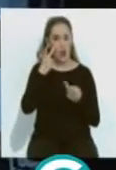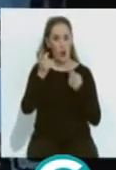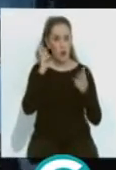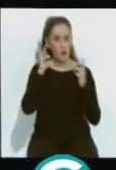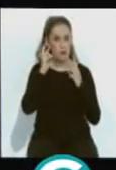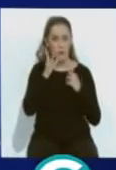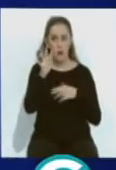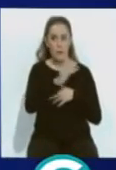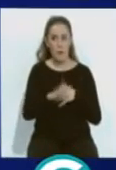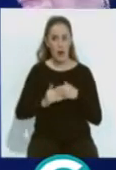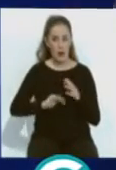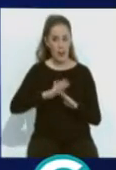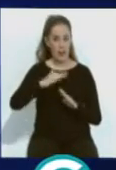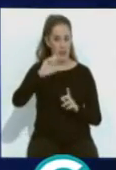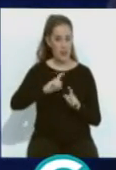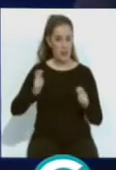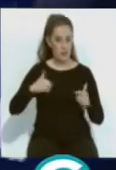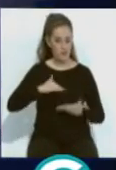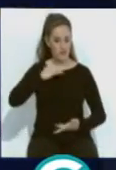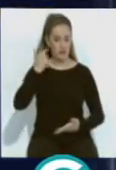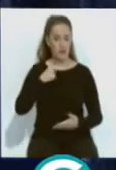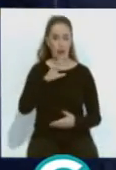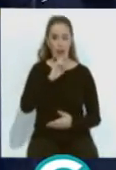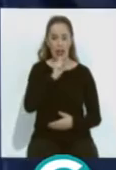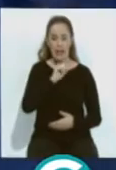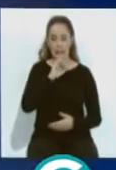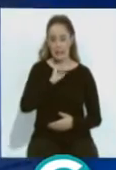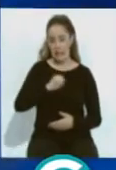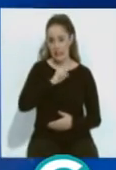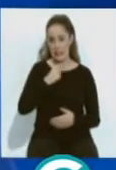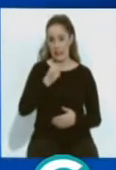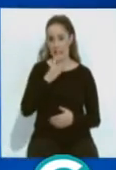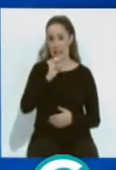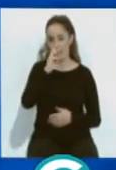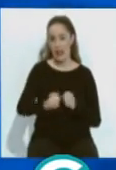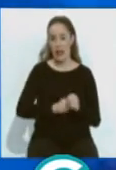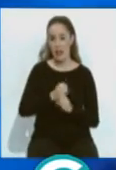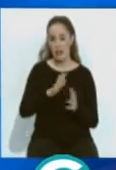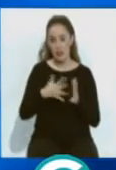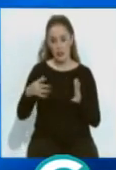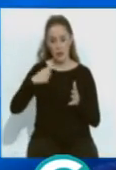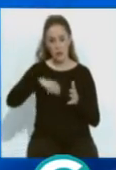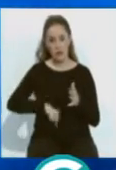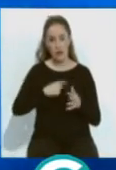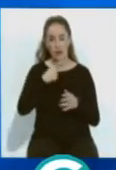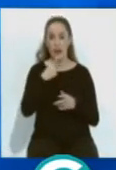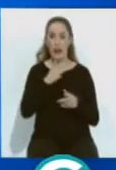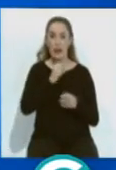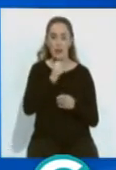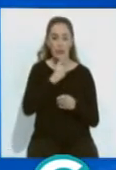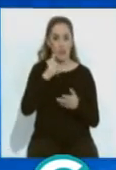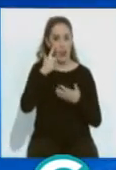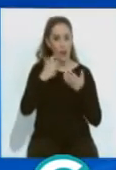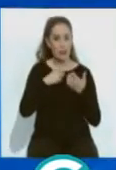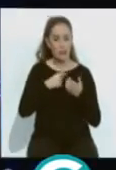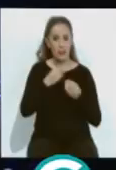las imágenes que han marcado el crecimiento artístico del cantante durante sus 30 años de trayectoria profesional. Versiones de canciones de los artistas